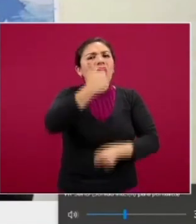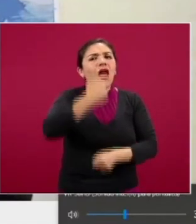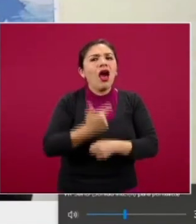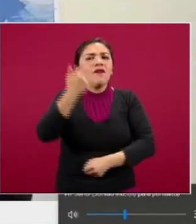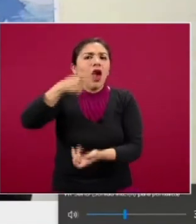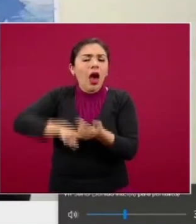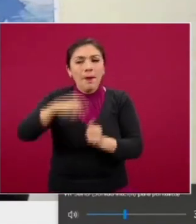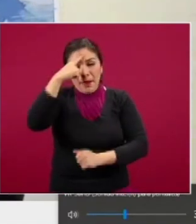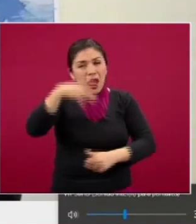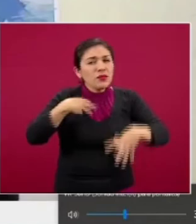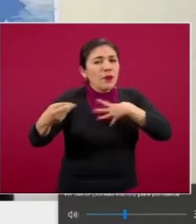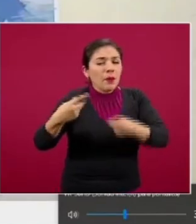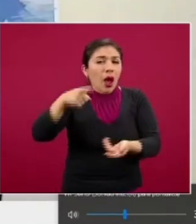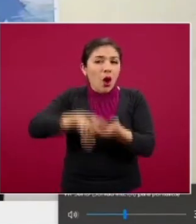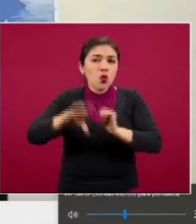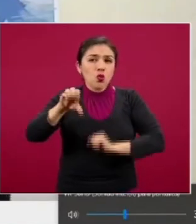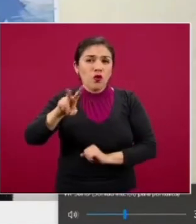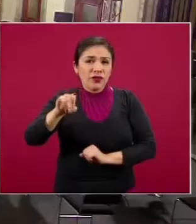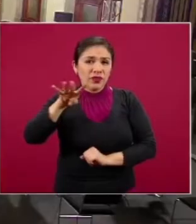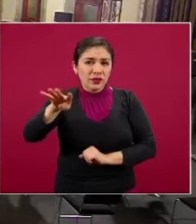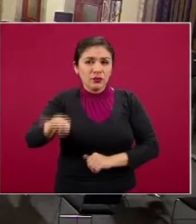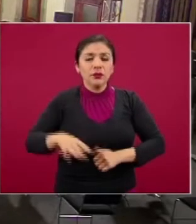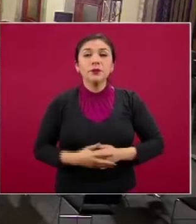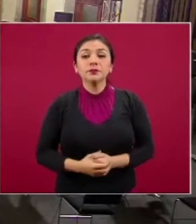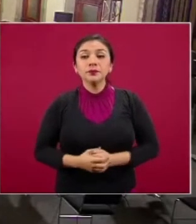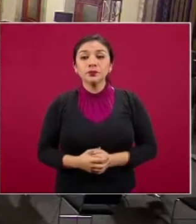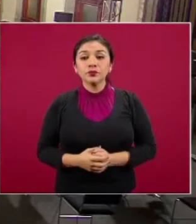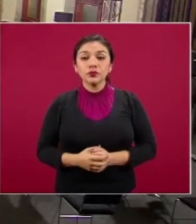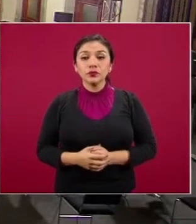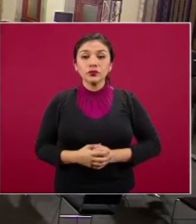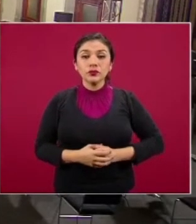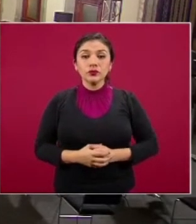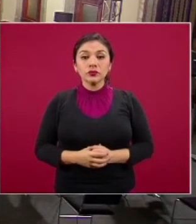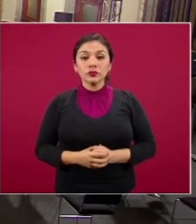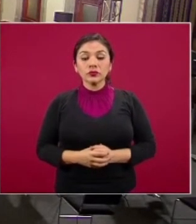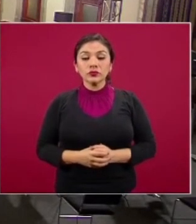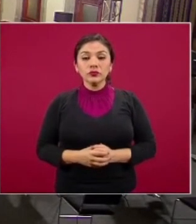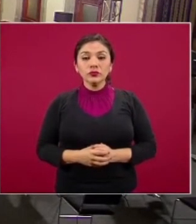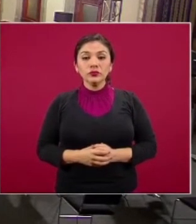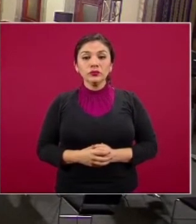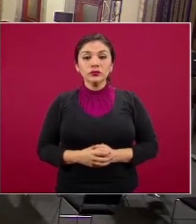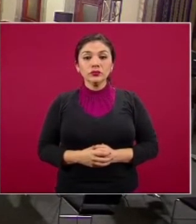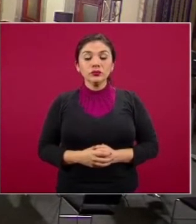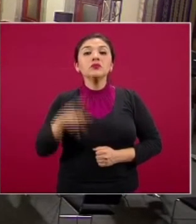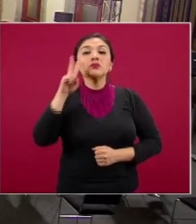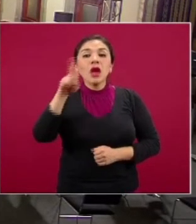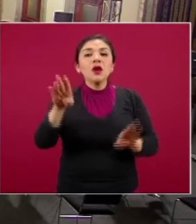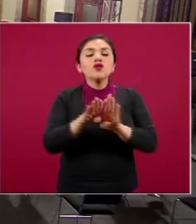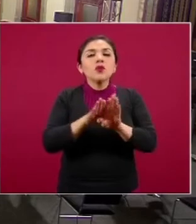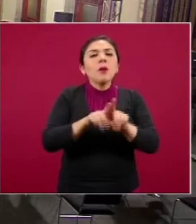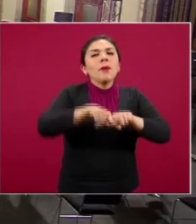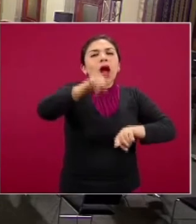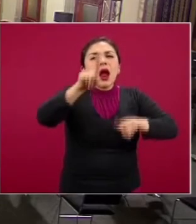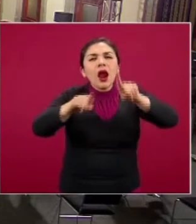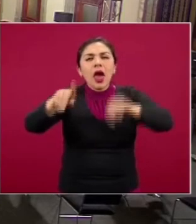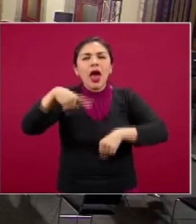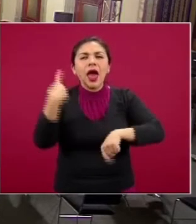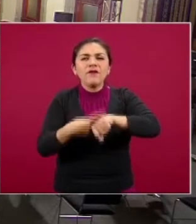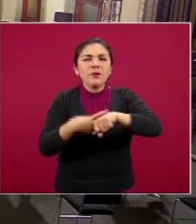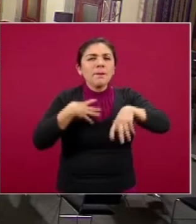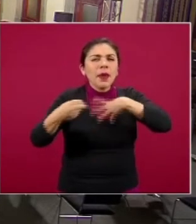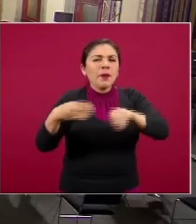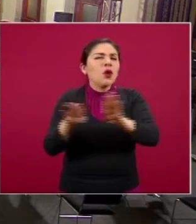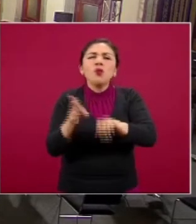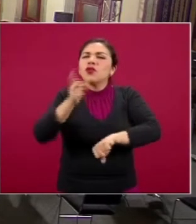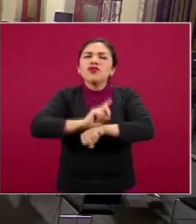de transmisión de COVID-19. La siguiente, por favor. Vamos a ver la curva epidémica de cortes semanales, es la que presentamos todos